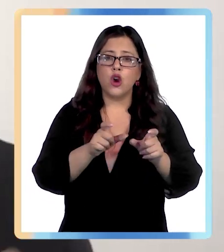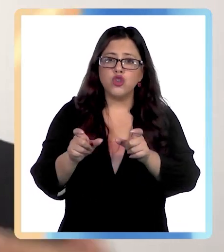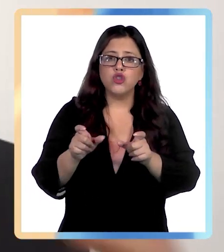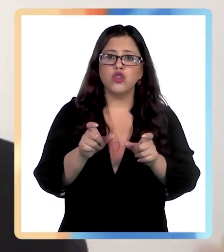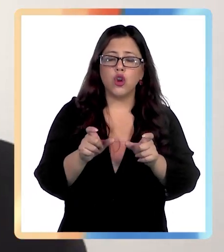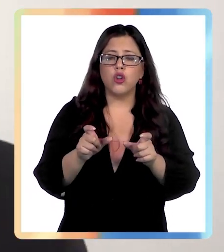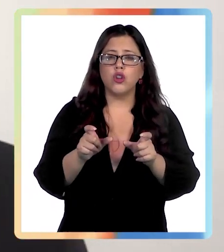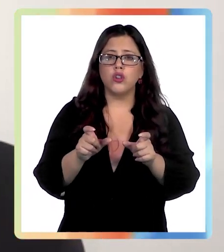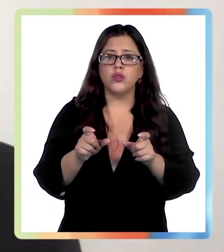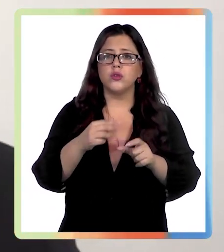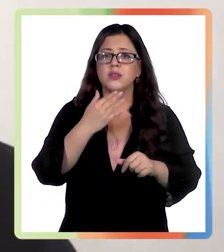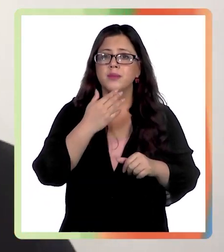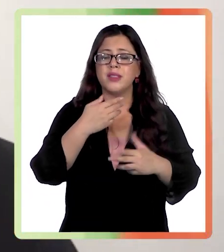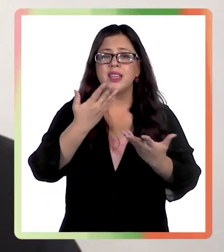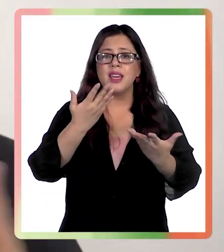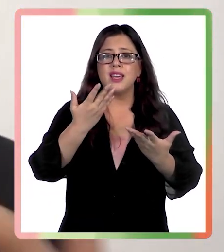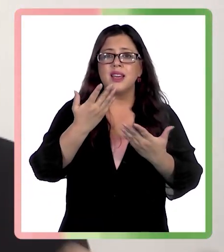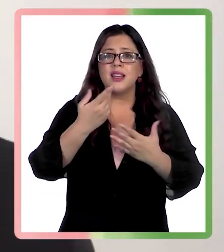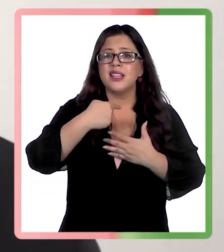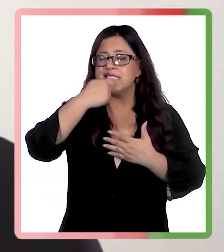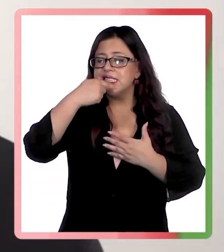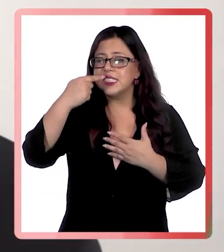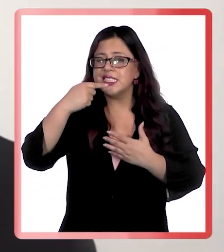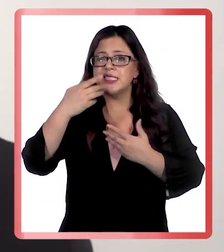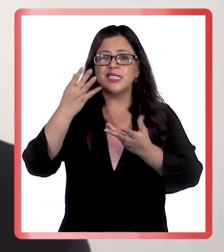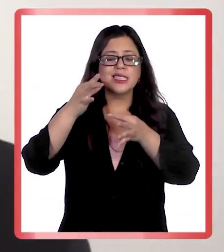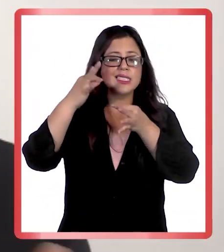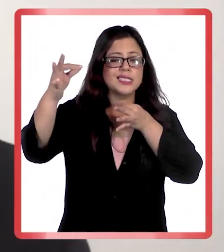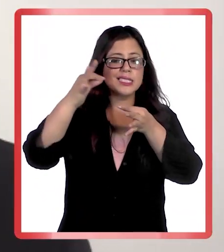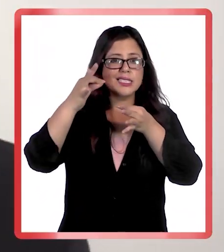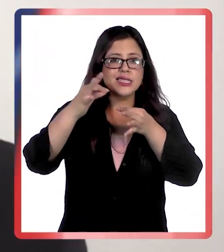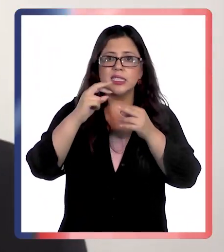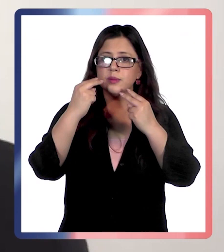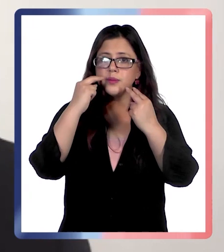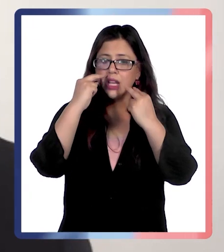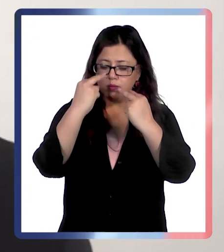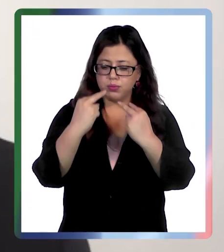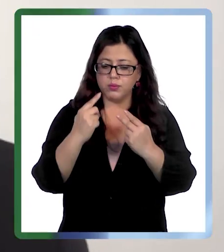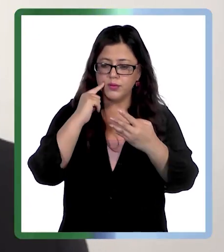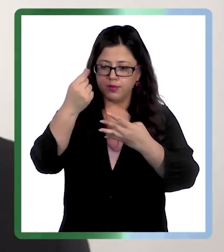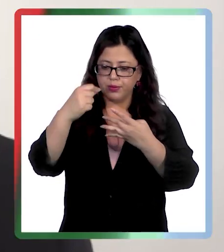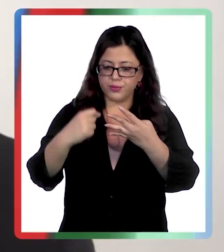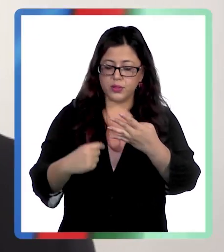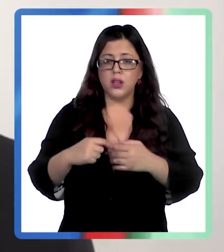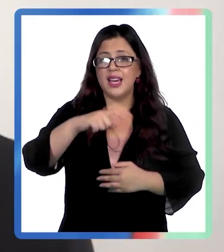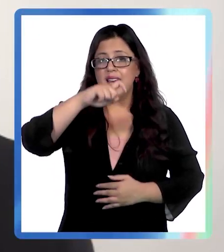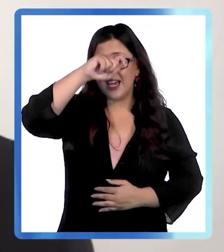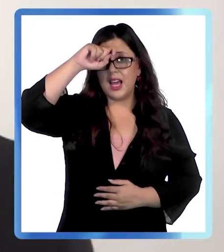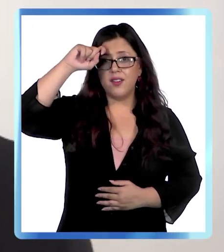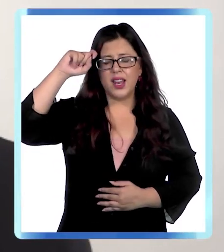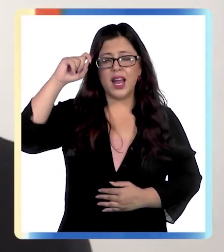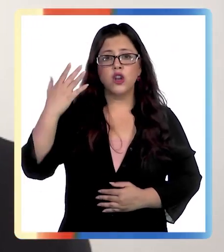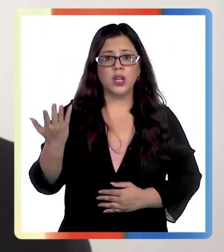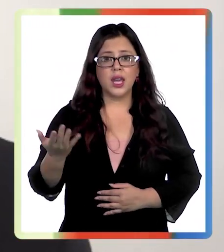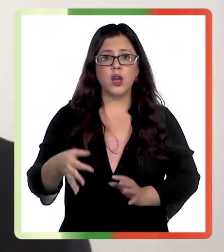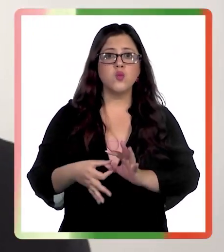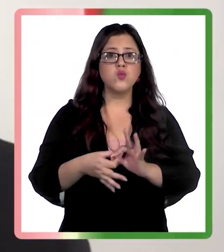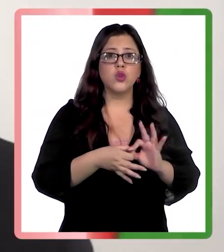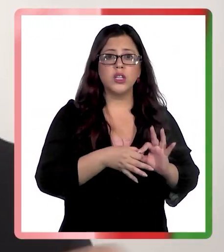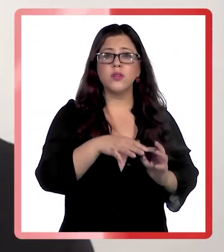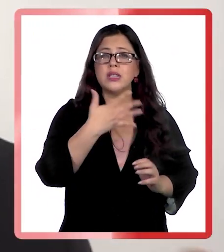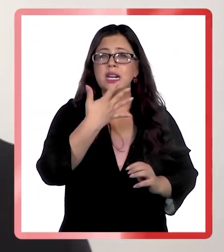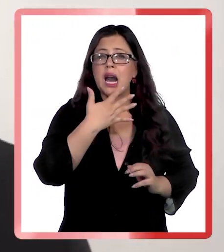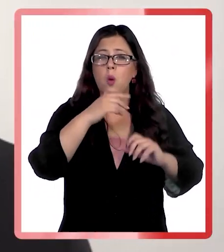a controlarnos hacernos una limpieza a ver nuestro estado te fijas en el verano eh